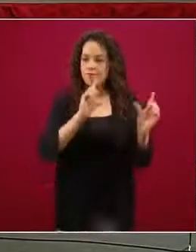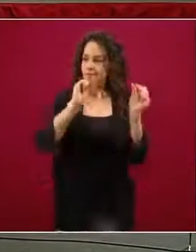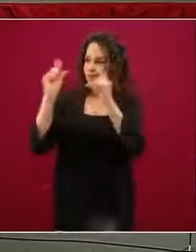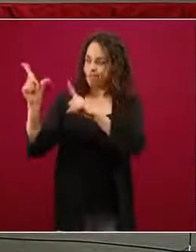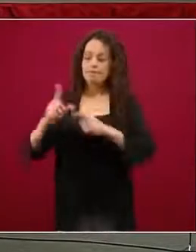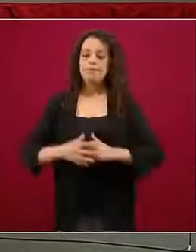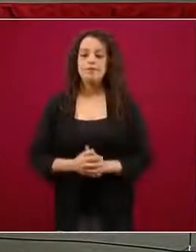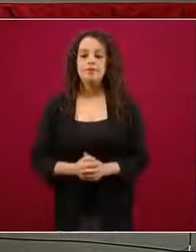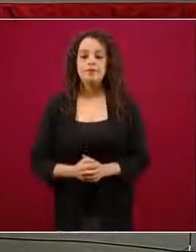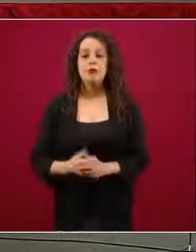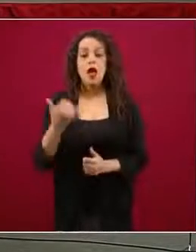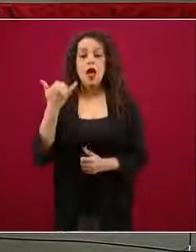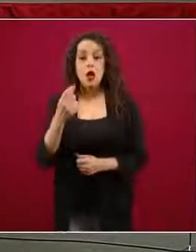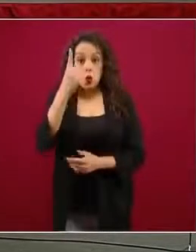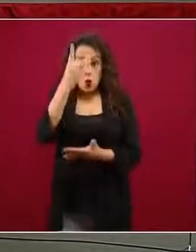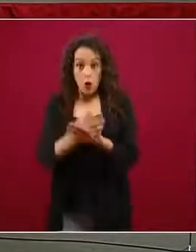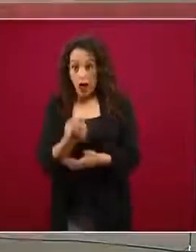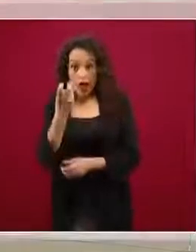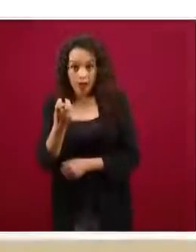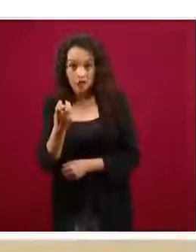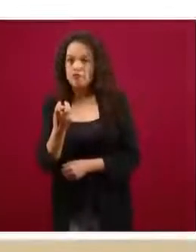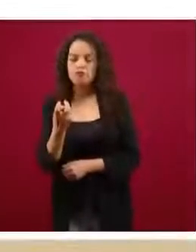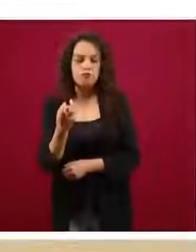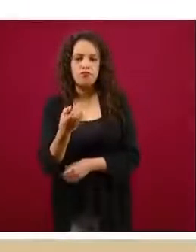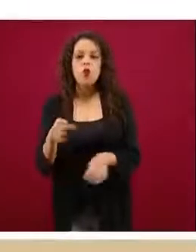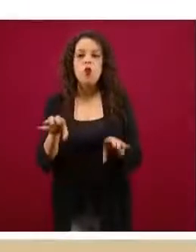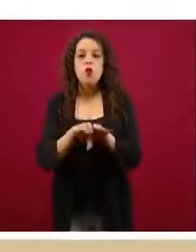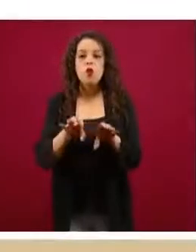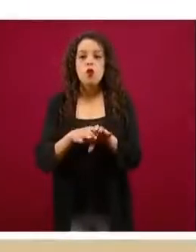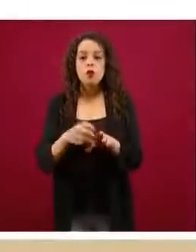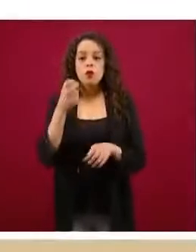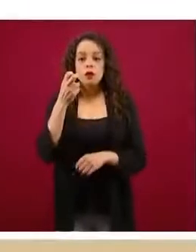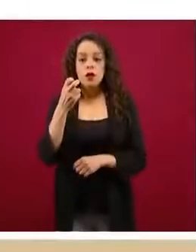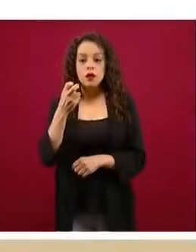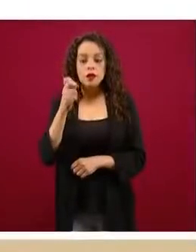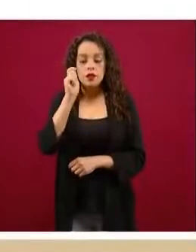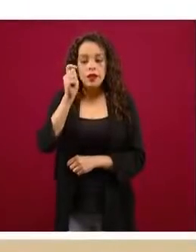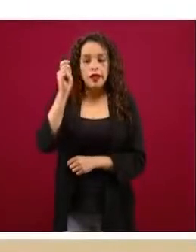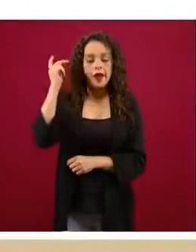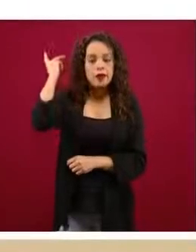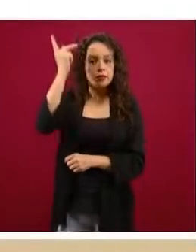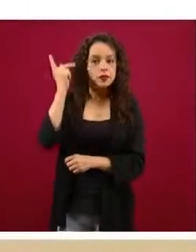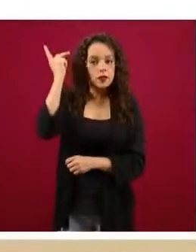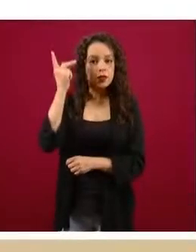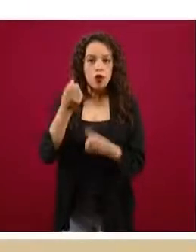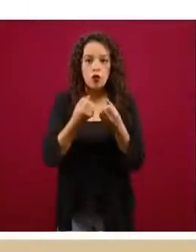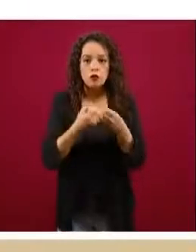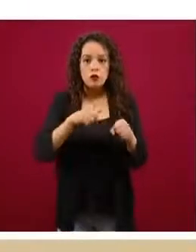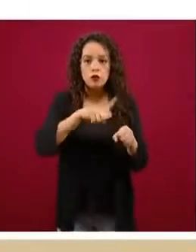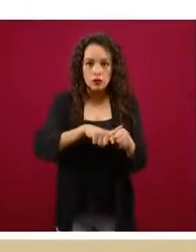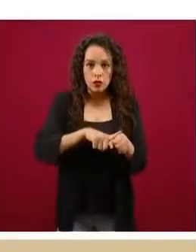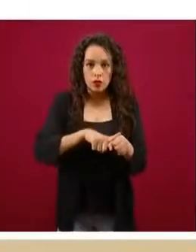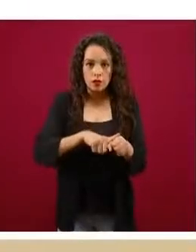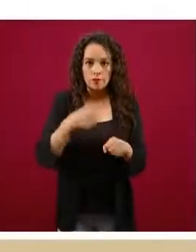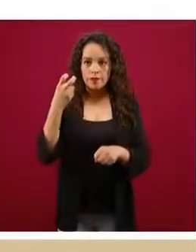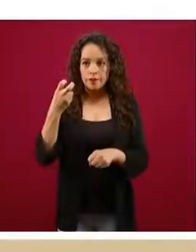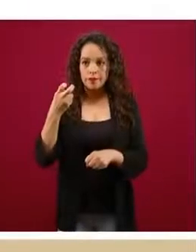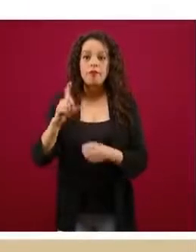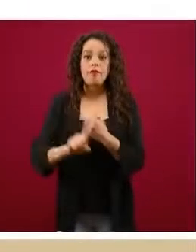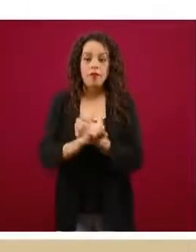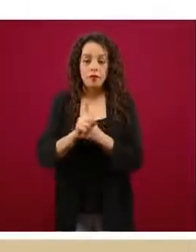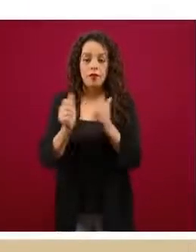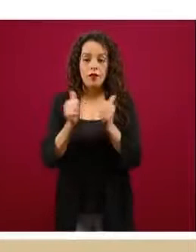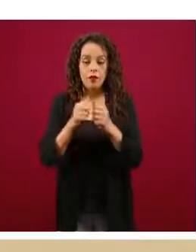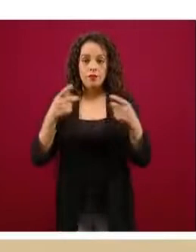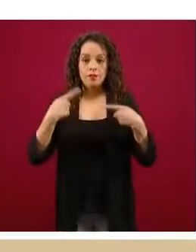Entonces, y no solo es eso, ¿cómo afecta toda esta situación psicosocial que está permeando en nuestros adultos mayores